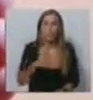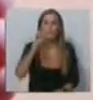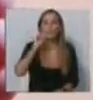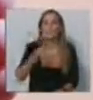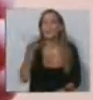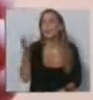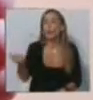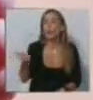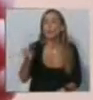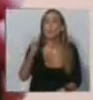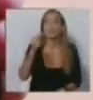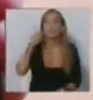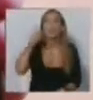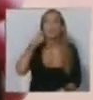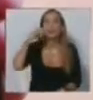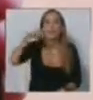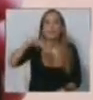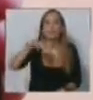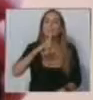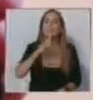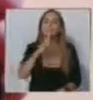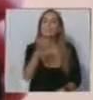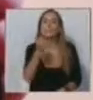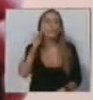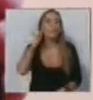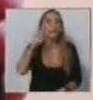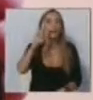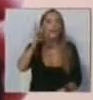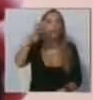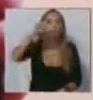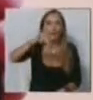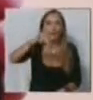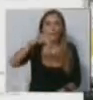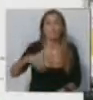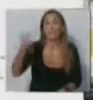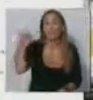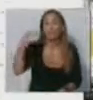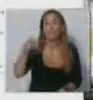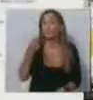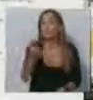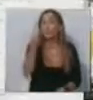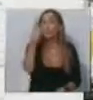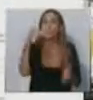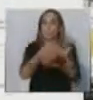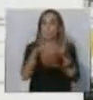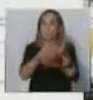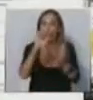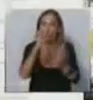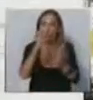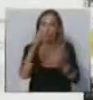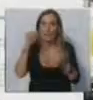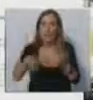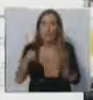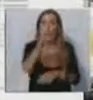fue 1.000 millones a comparación de 19 mil. Como decía, son 19 veces más. Lo cierto es que ahora Facebook